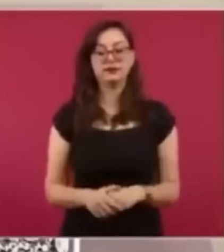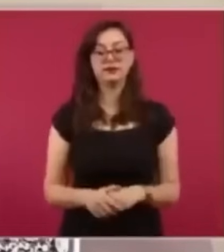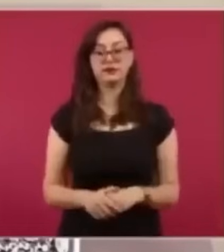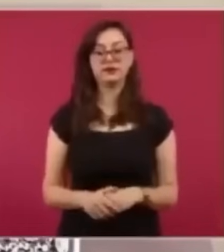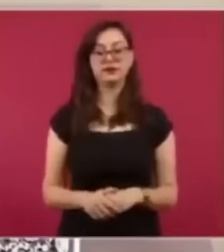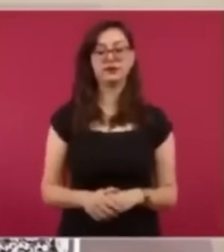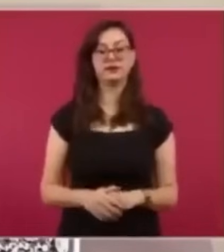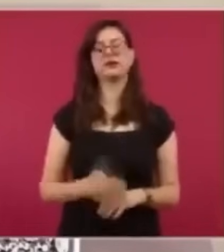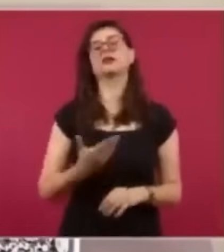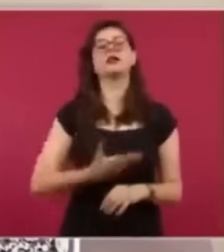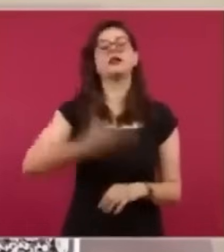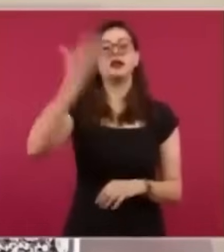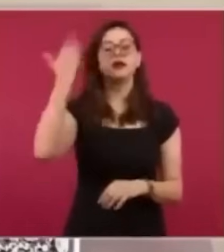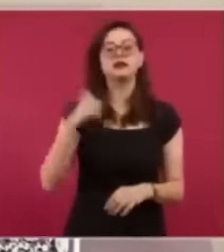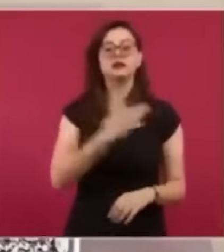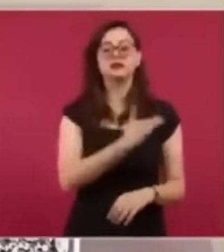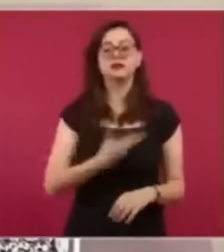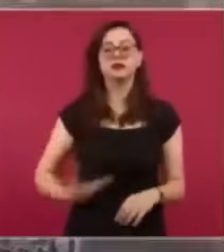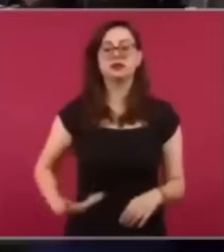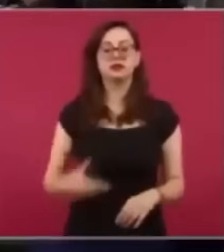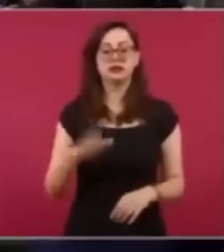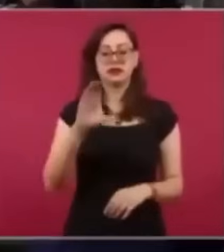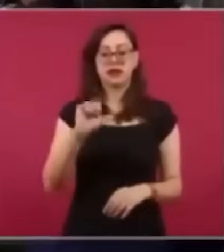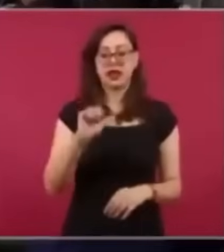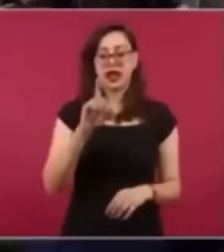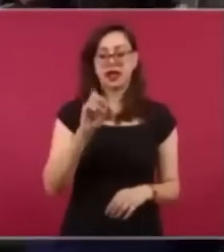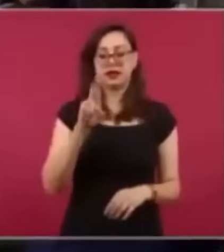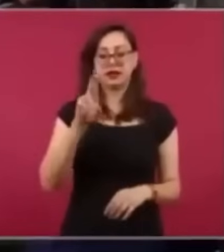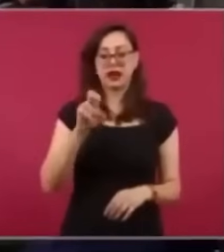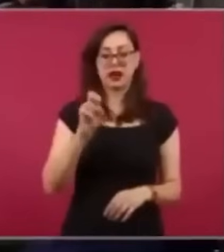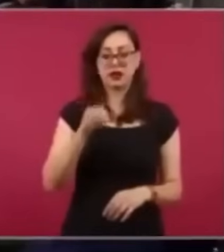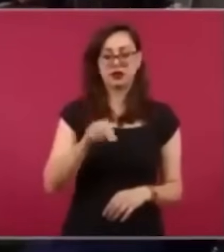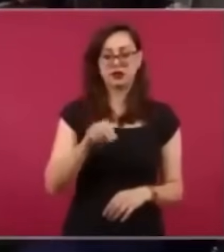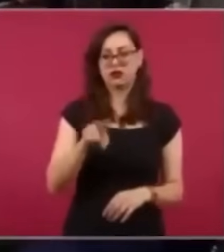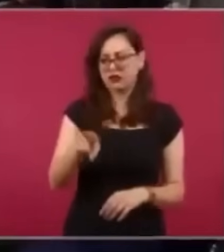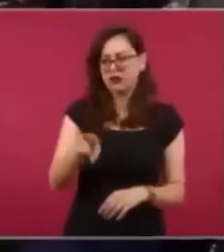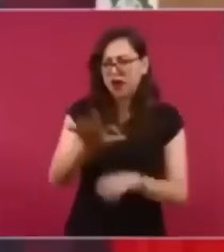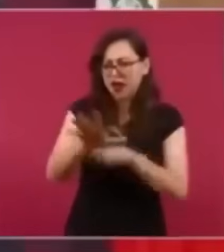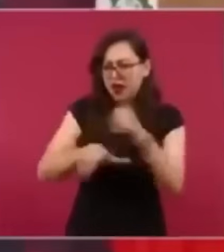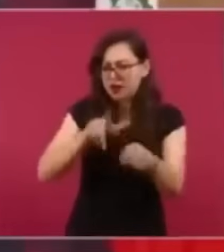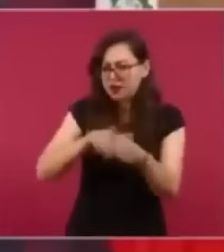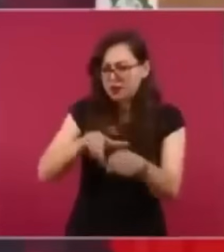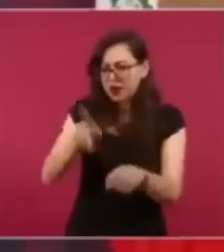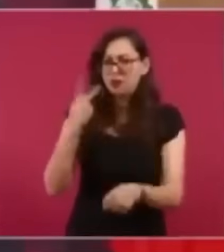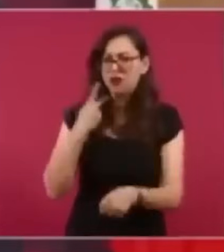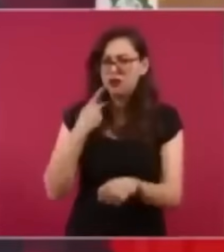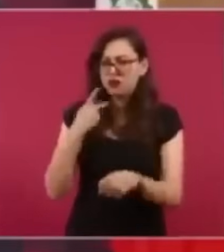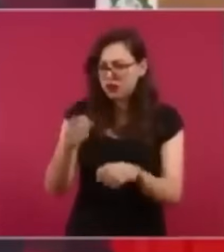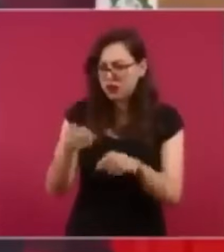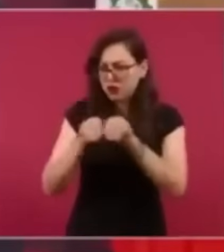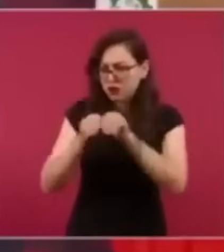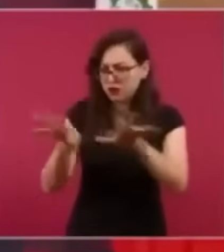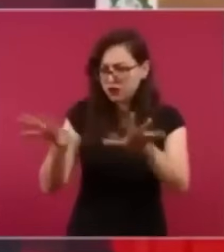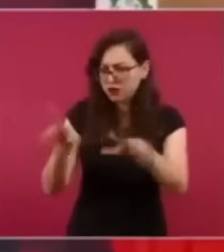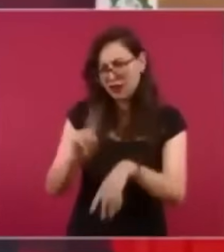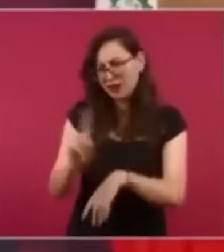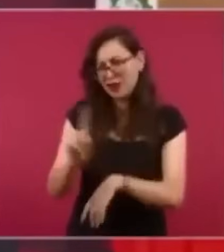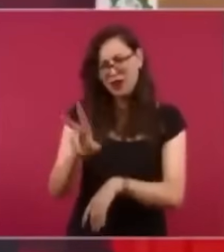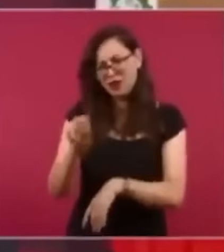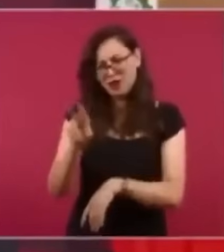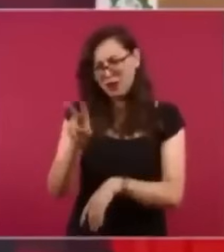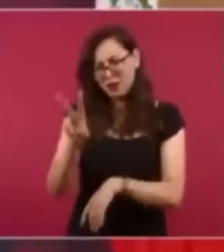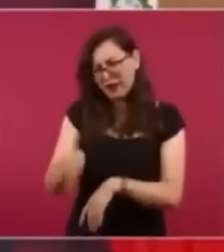Calderón, eso no lo dice Animal Político, porque eran así, con Peña y con Calderón,